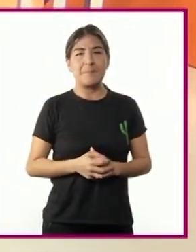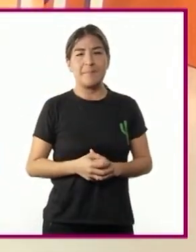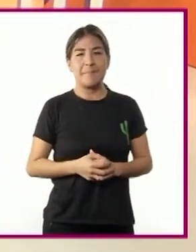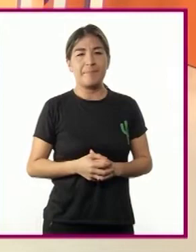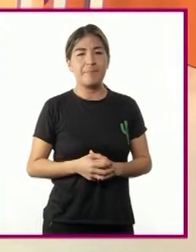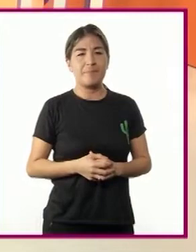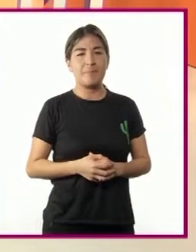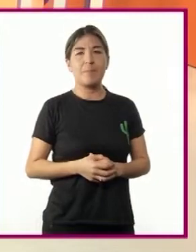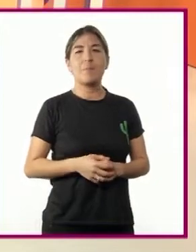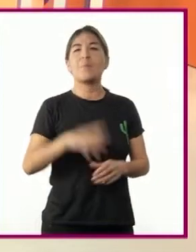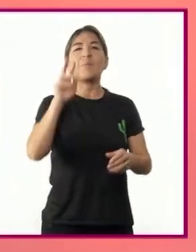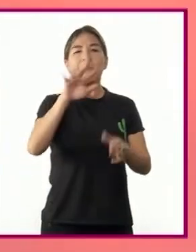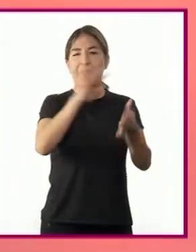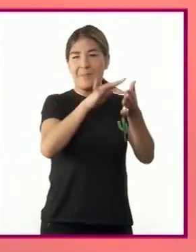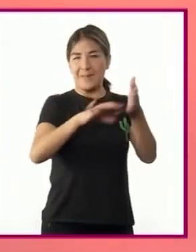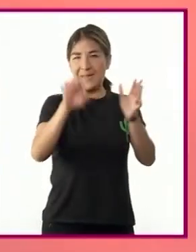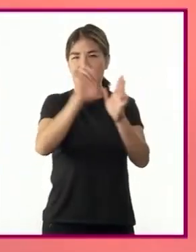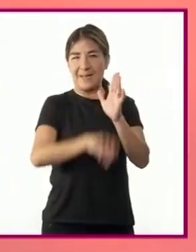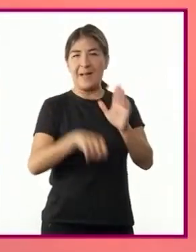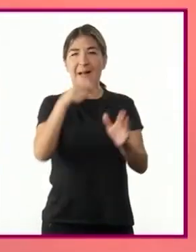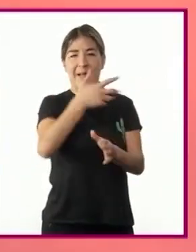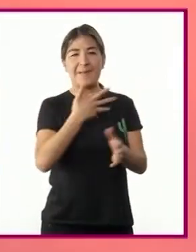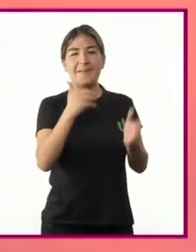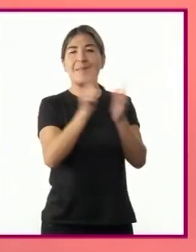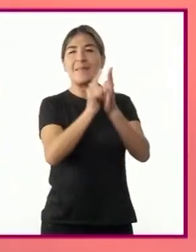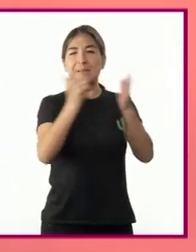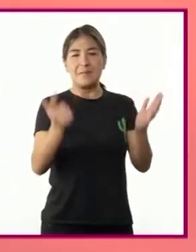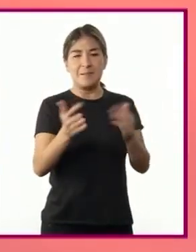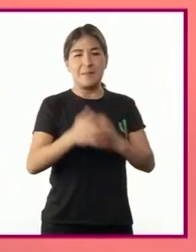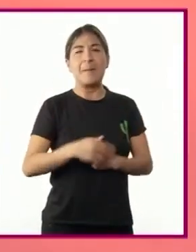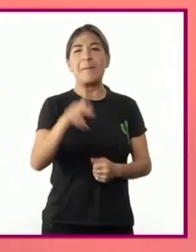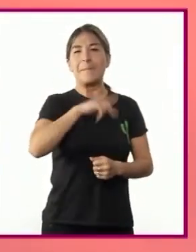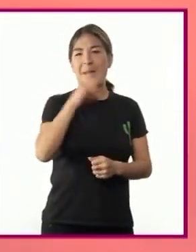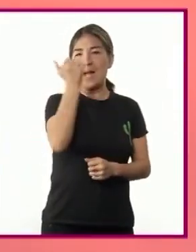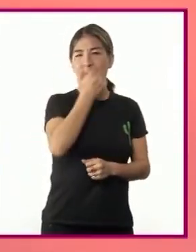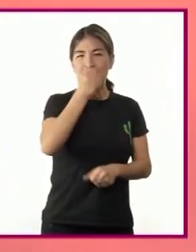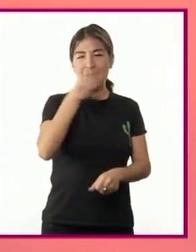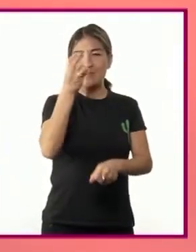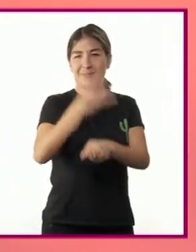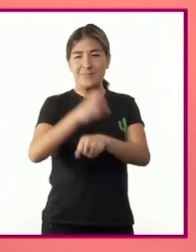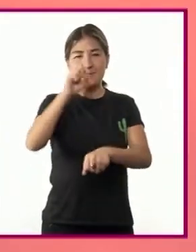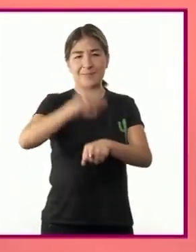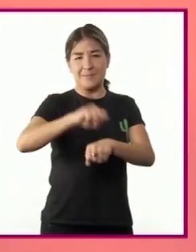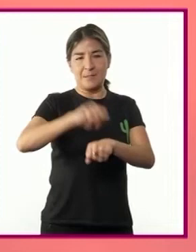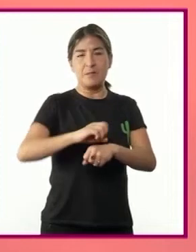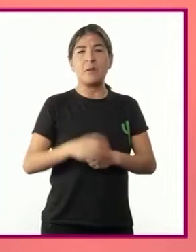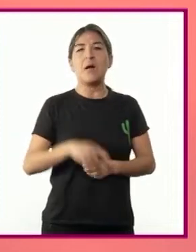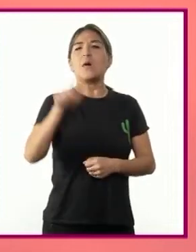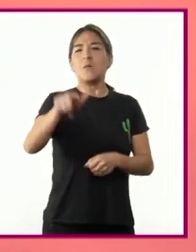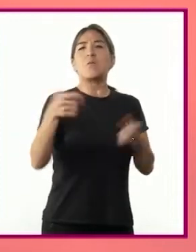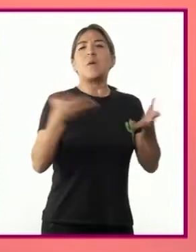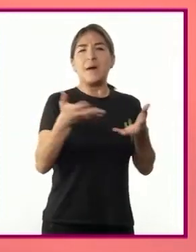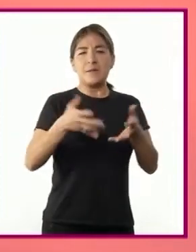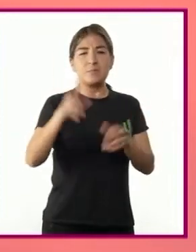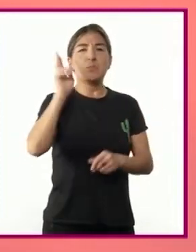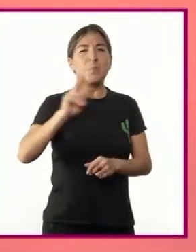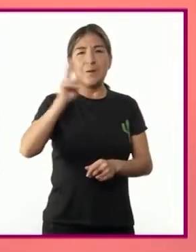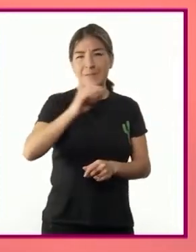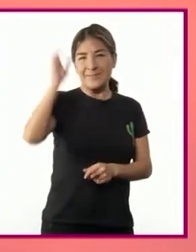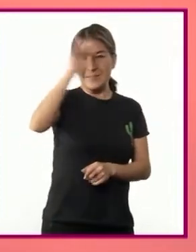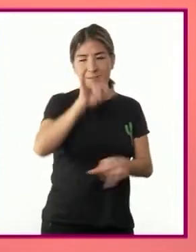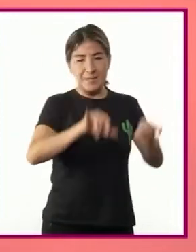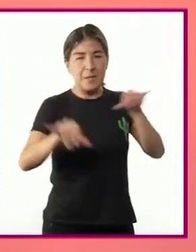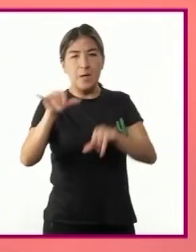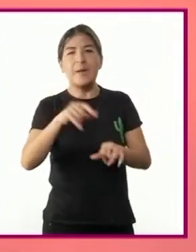Vamos a leer un ejemplo que encontré en el libro de mis alumnos de tercer grado, en donde realizan un experimento con